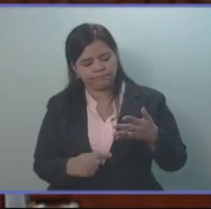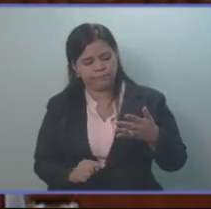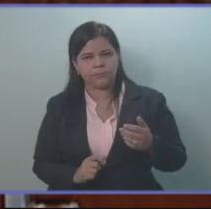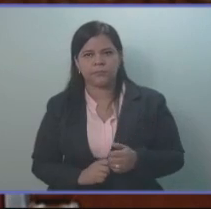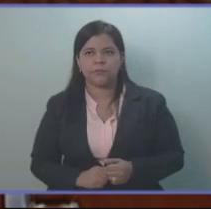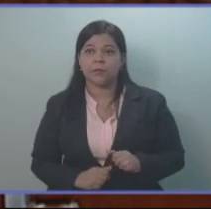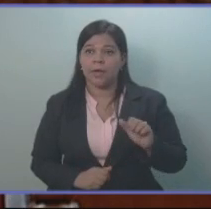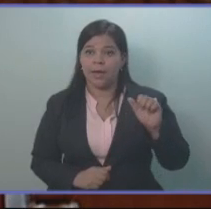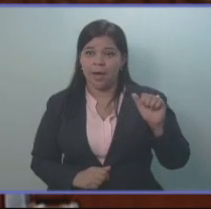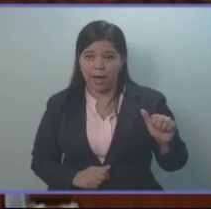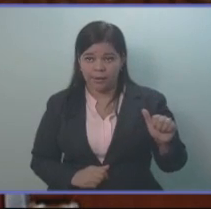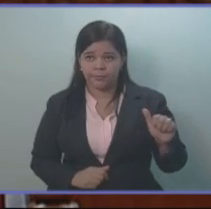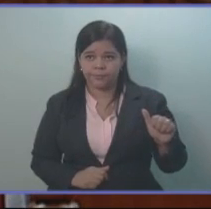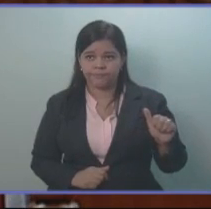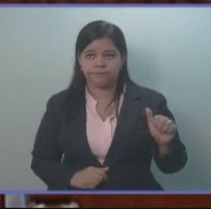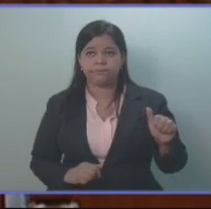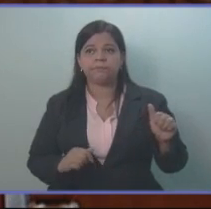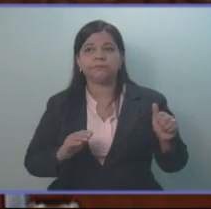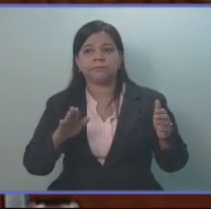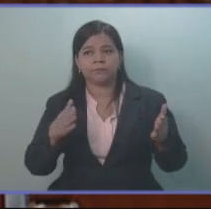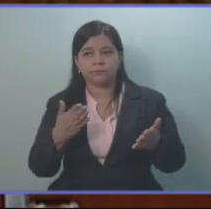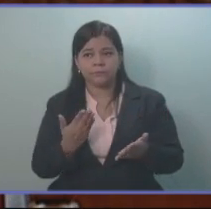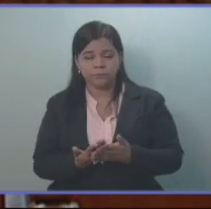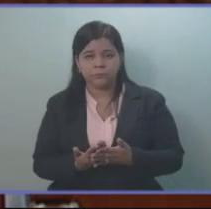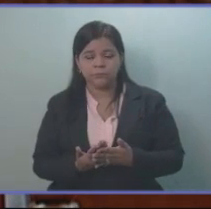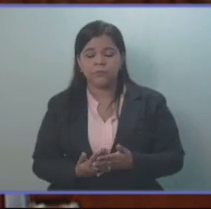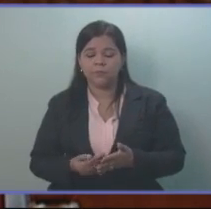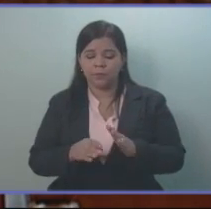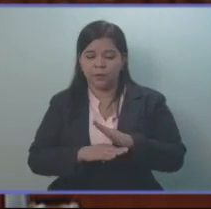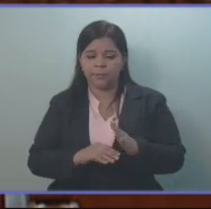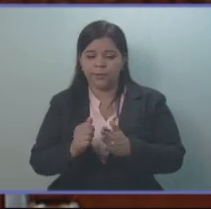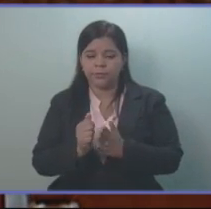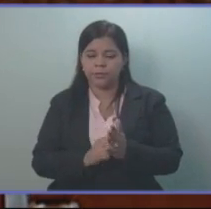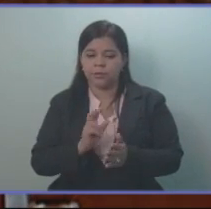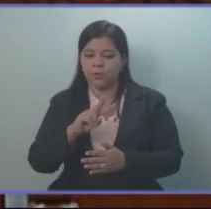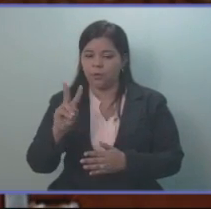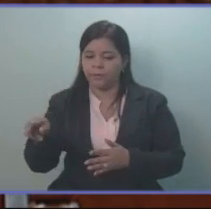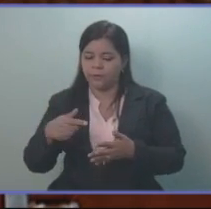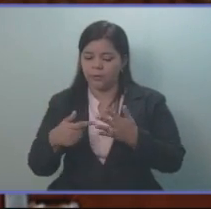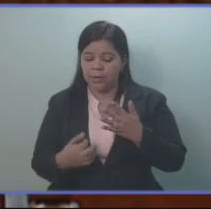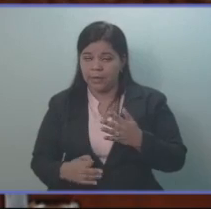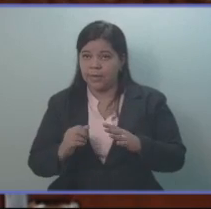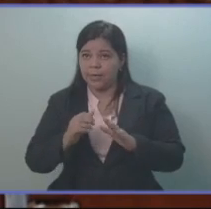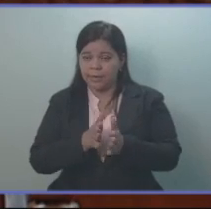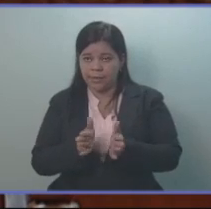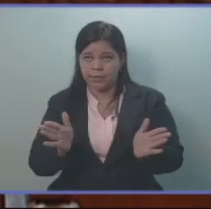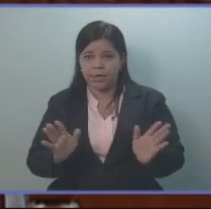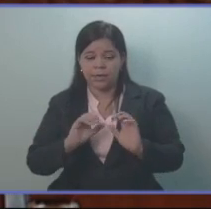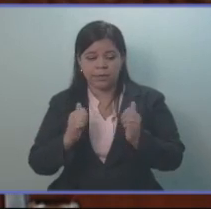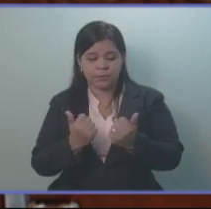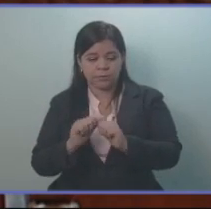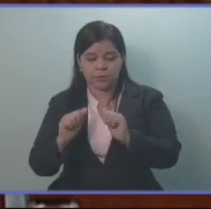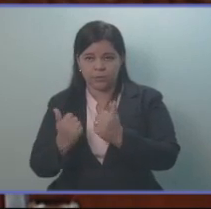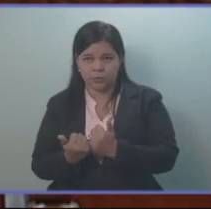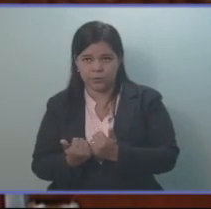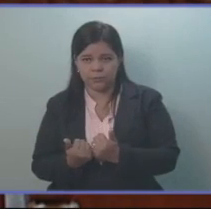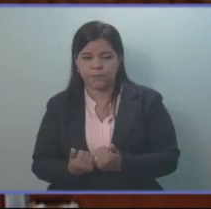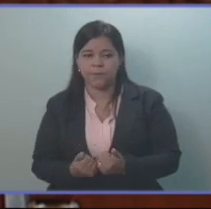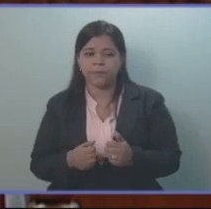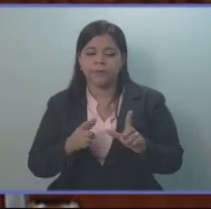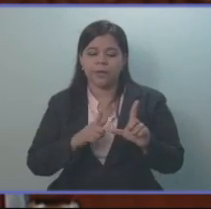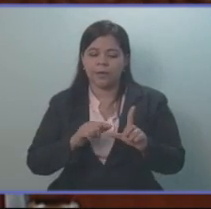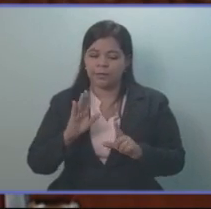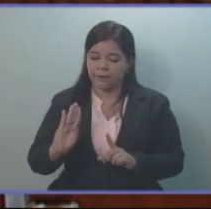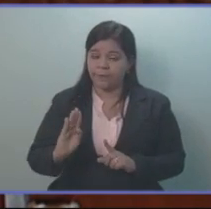A. Pérdida de la calidad de asociado de conformidad al artículo 22 de la Ley General de Acciones Cooperativas. B. Si